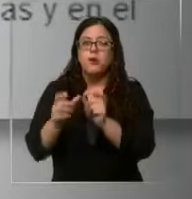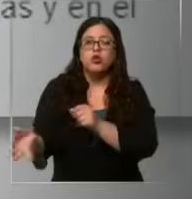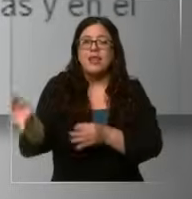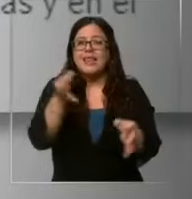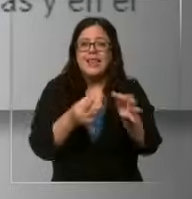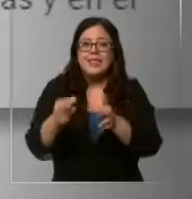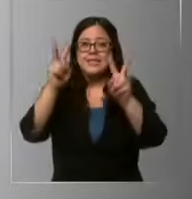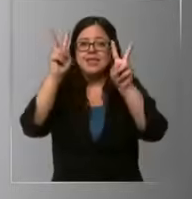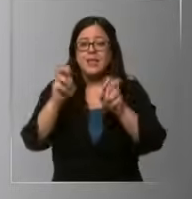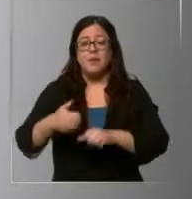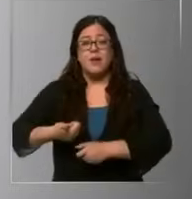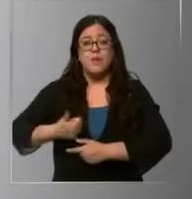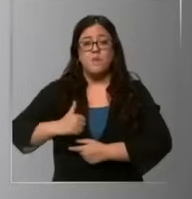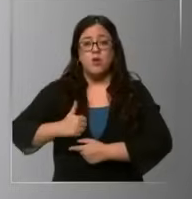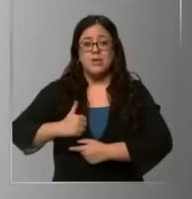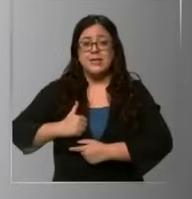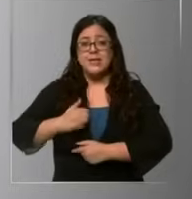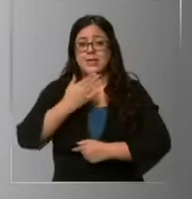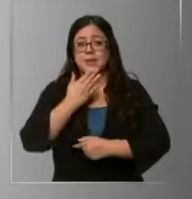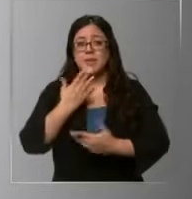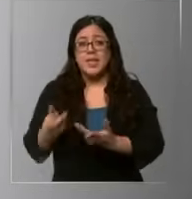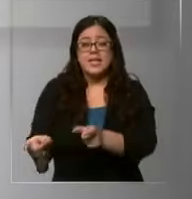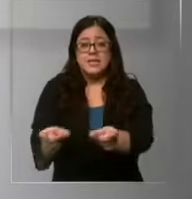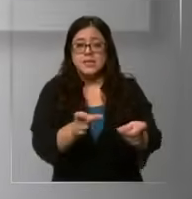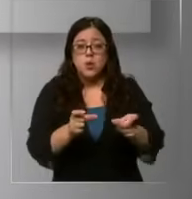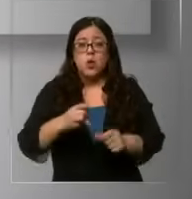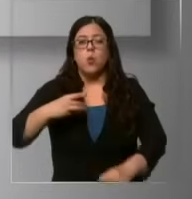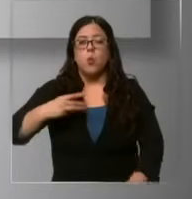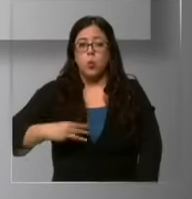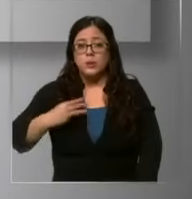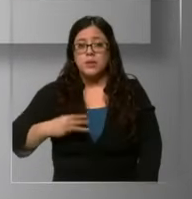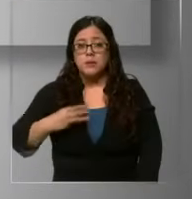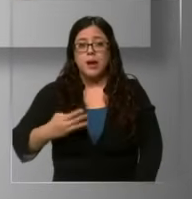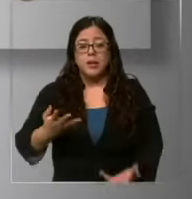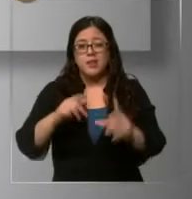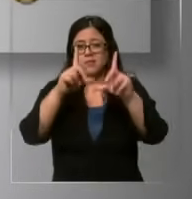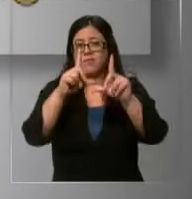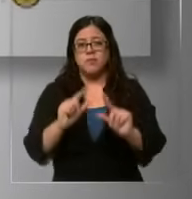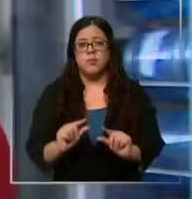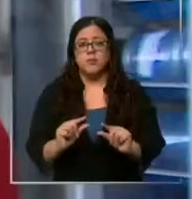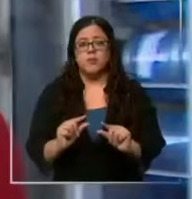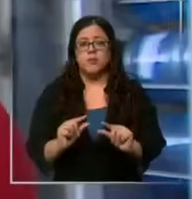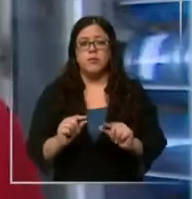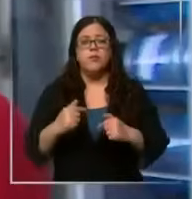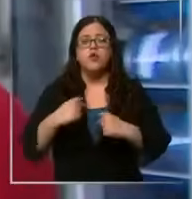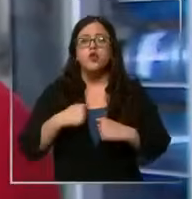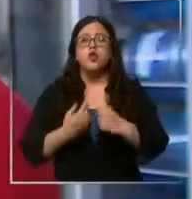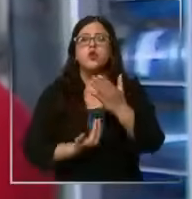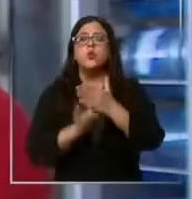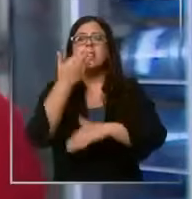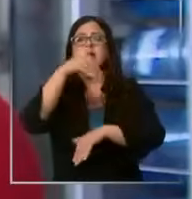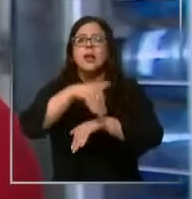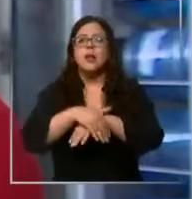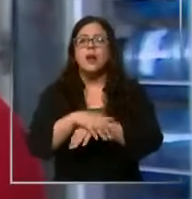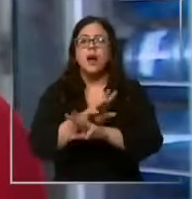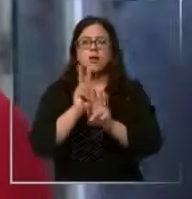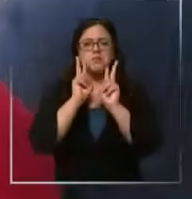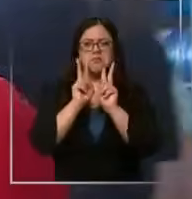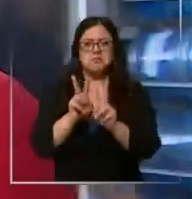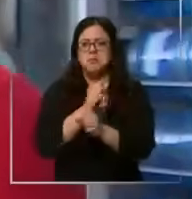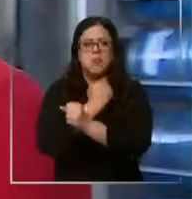que la presencia policial y de seguridad municipal en la zona es baja. Yo durante el día no te veo ningún